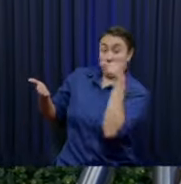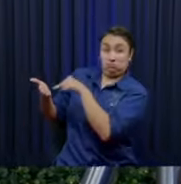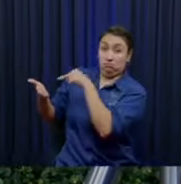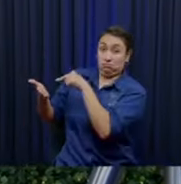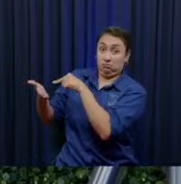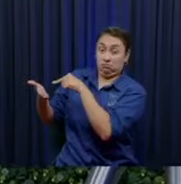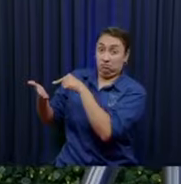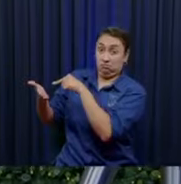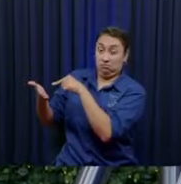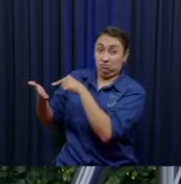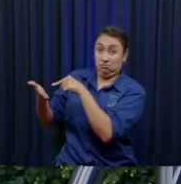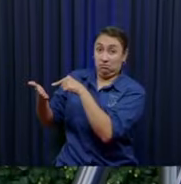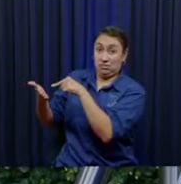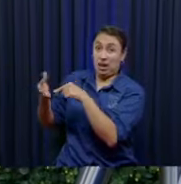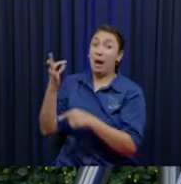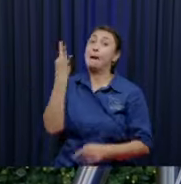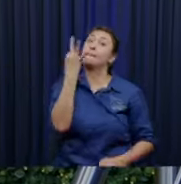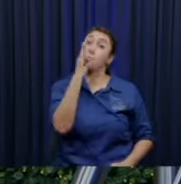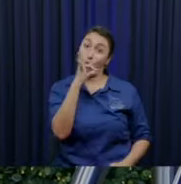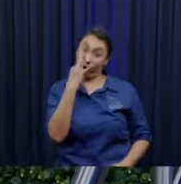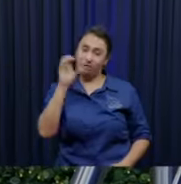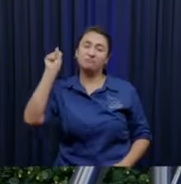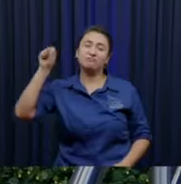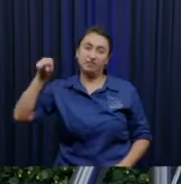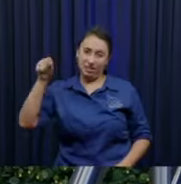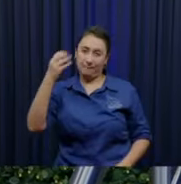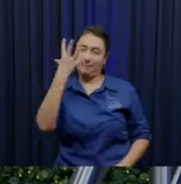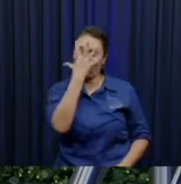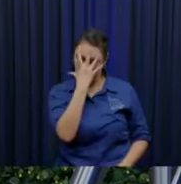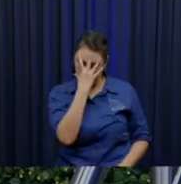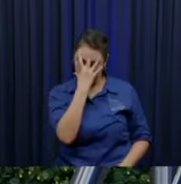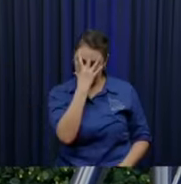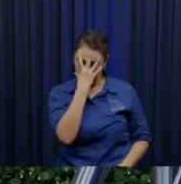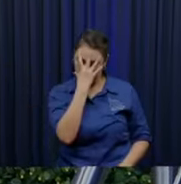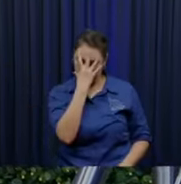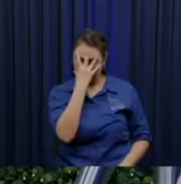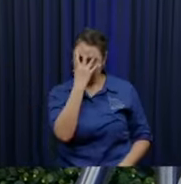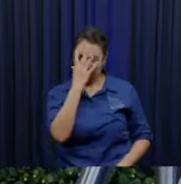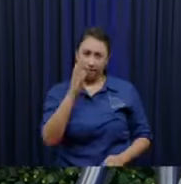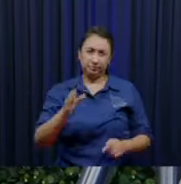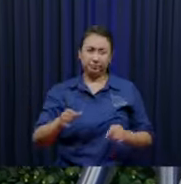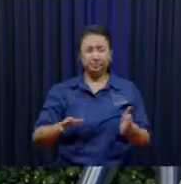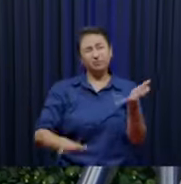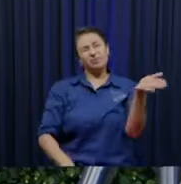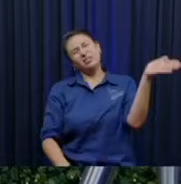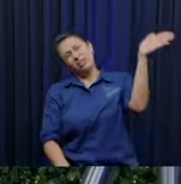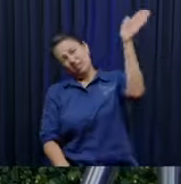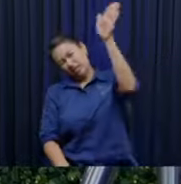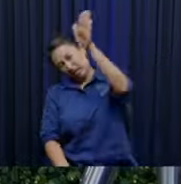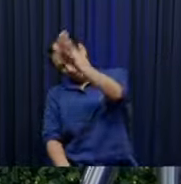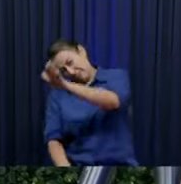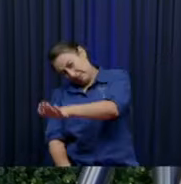¿Quién fue el engañado? Vale. Entonces ahora nos vamos 6,000 años después.